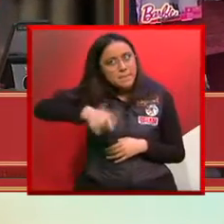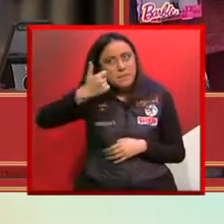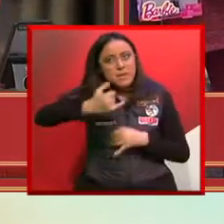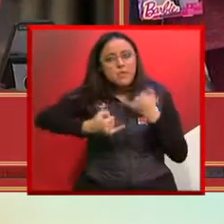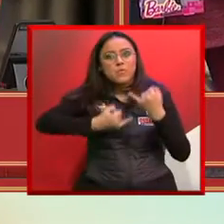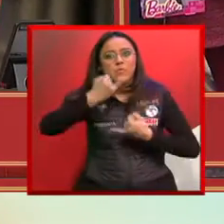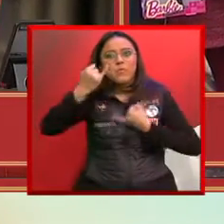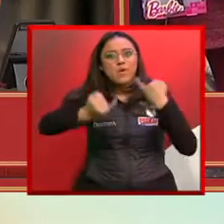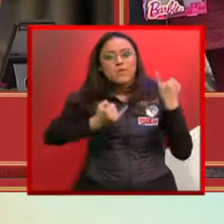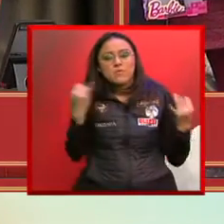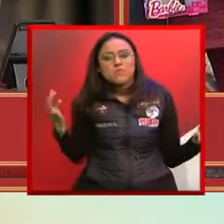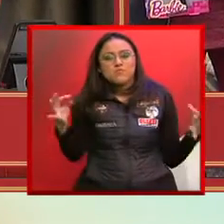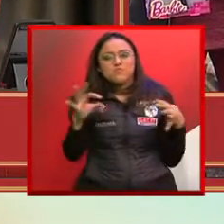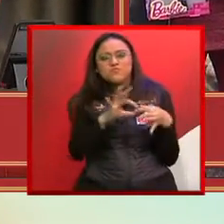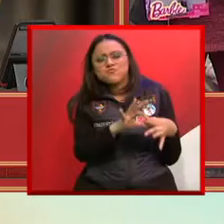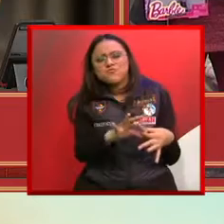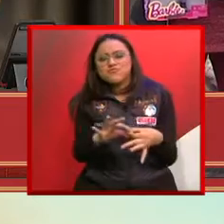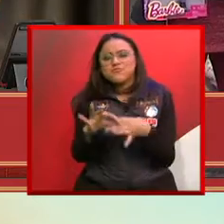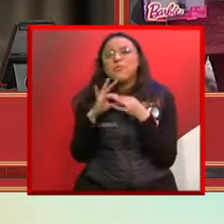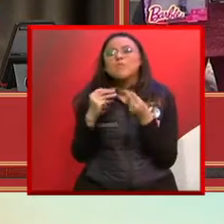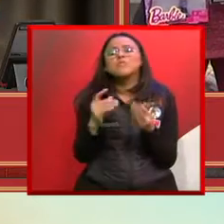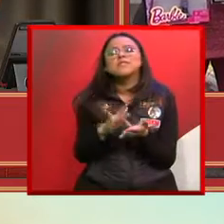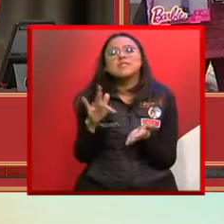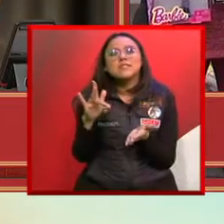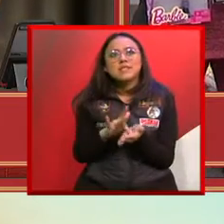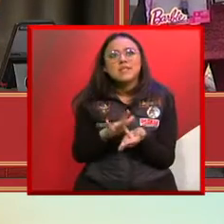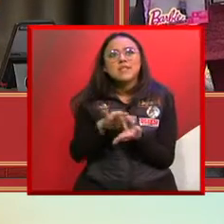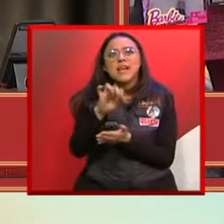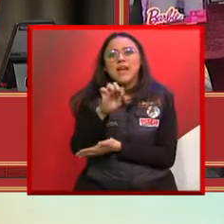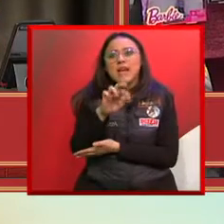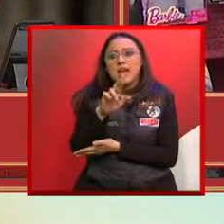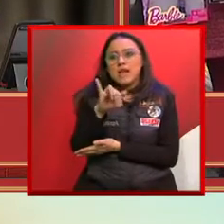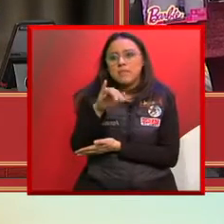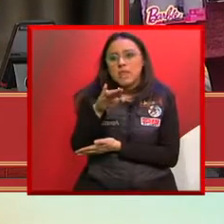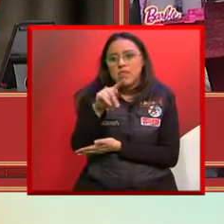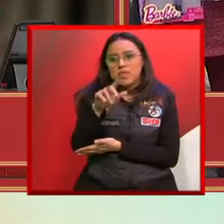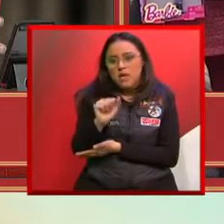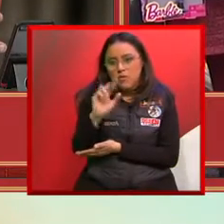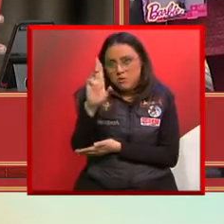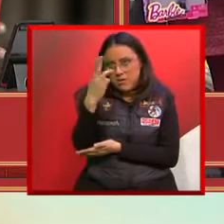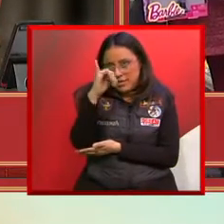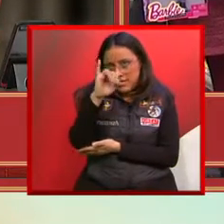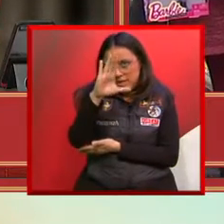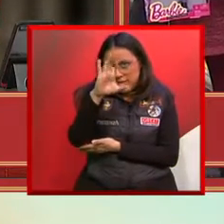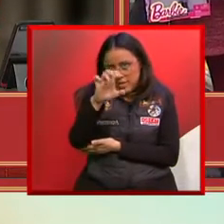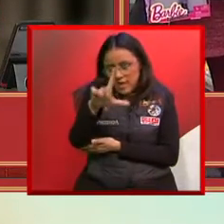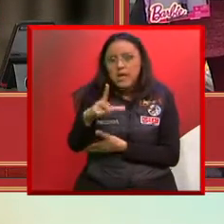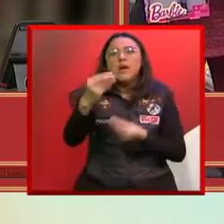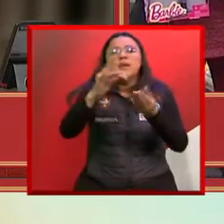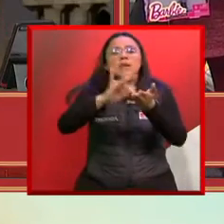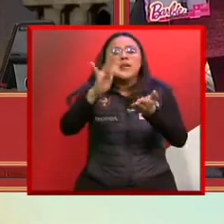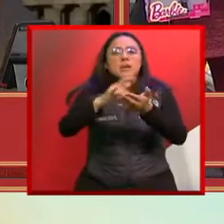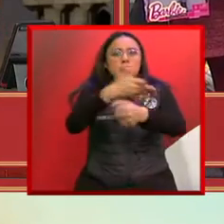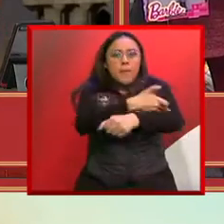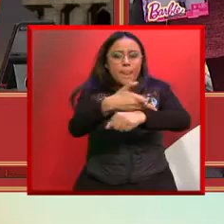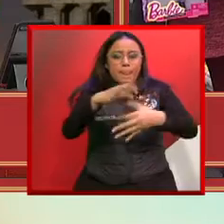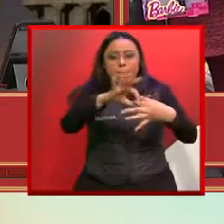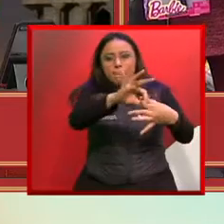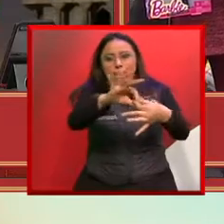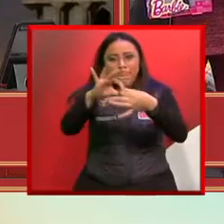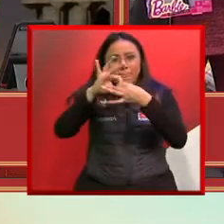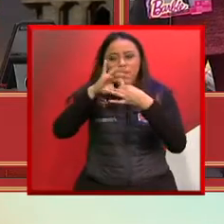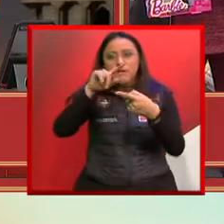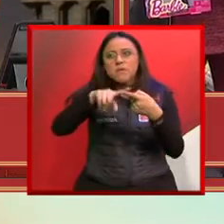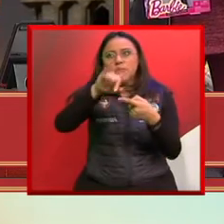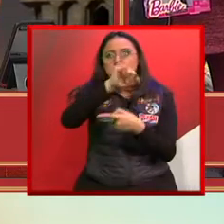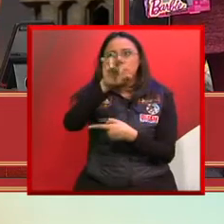primer Juguetón estuvo con nosotros. Y agradezco al Campus Ermita, gracias a la Universidad Isel y a todos los que forman esta gran familia. En especial,